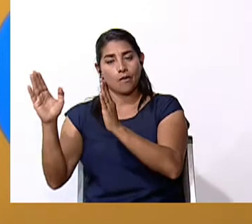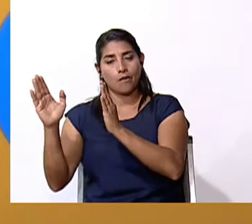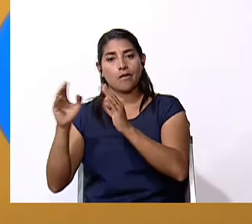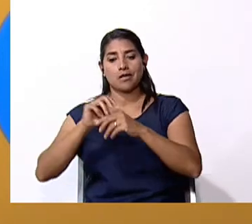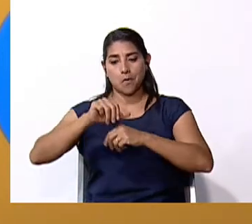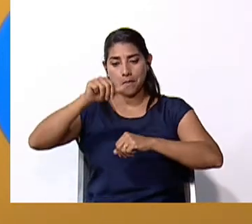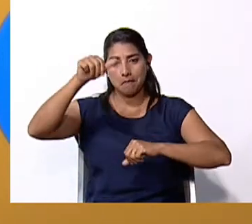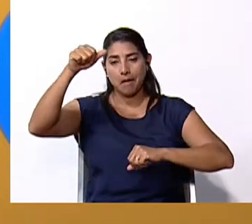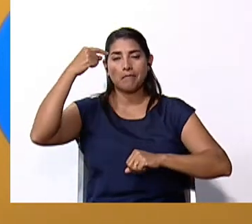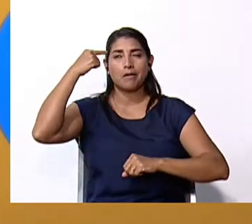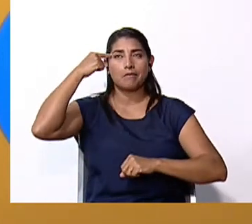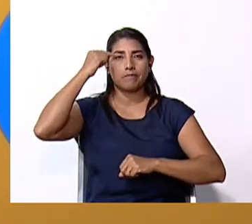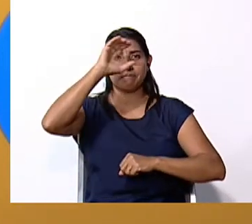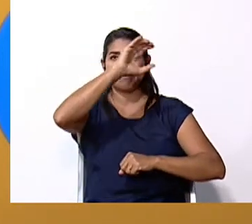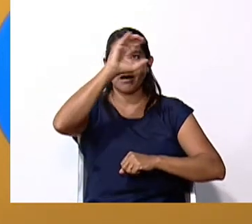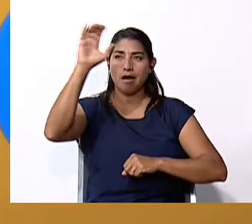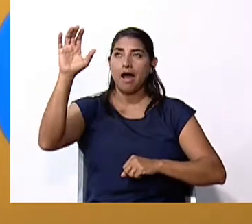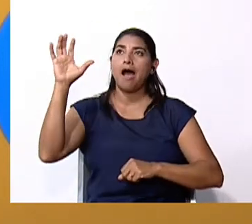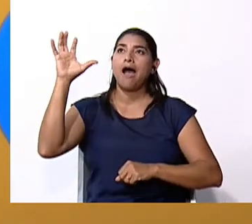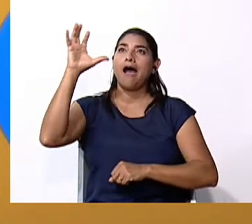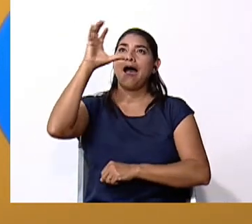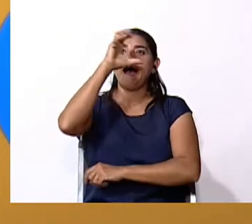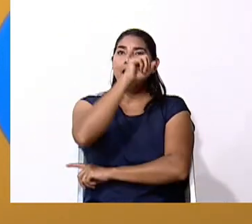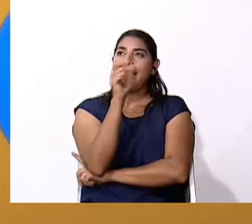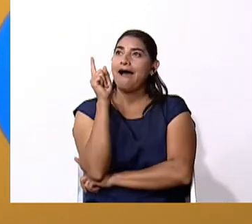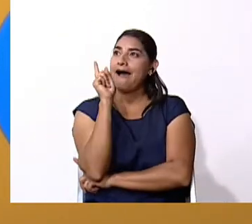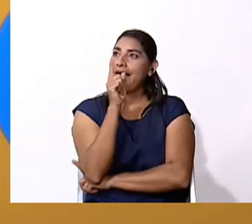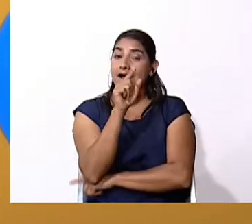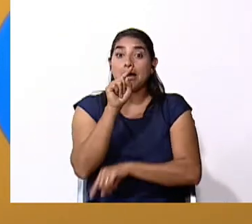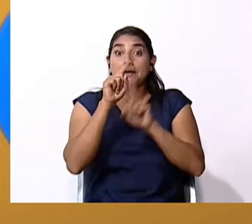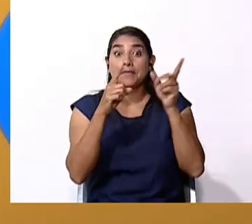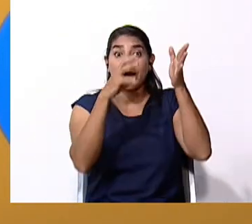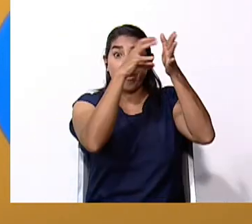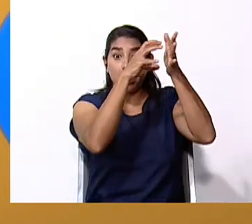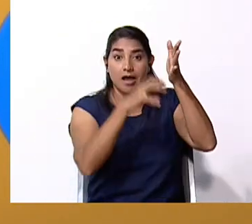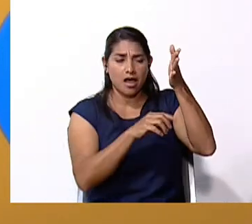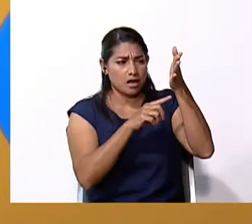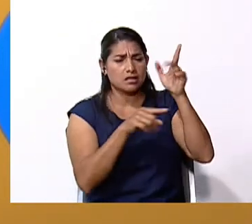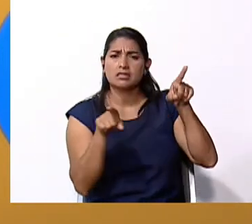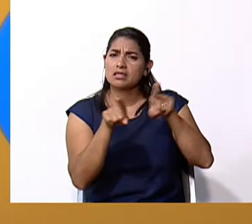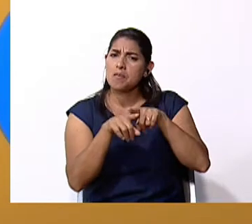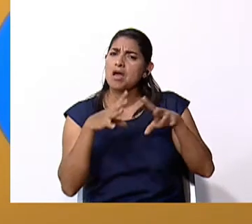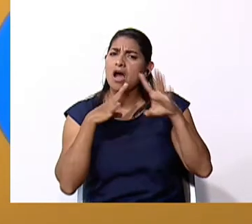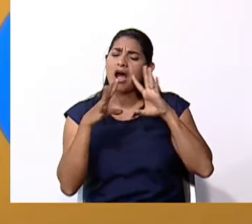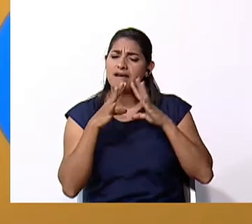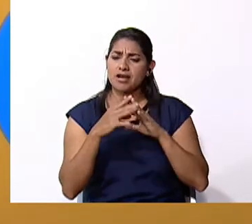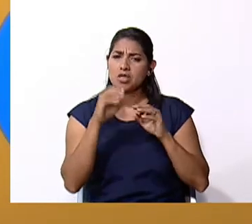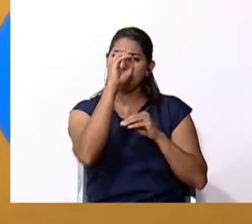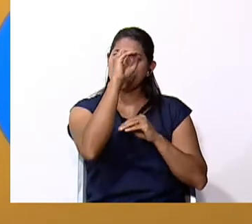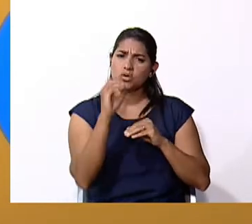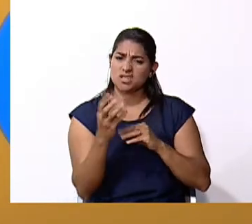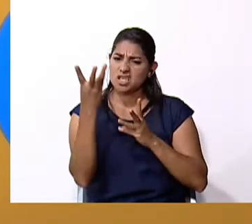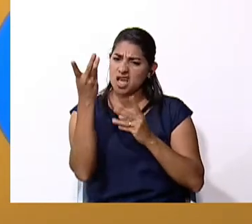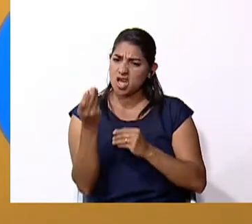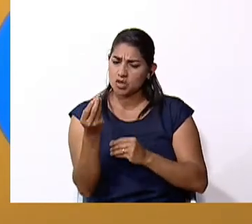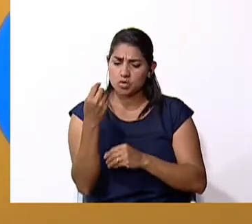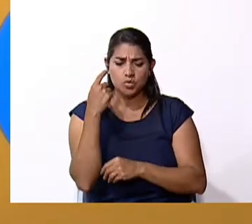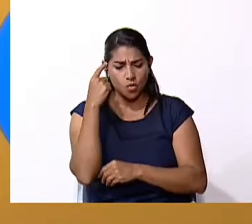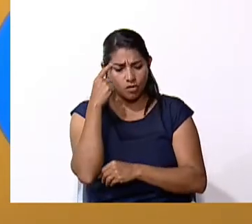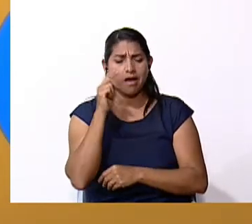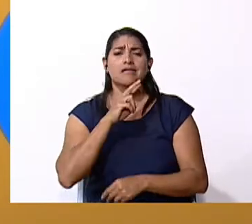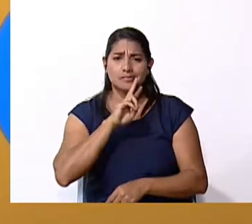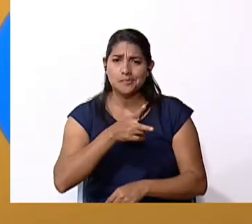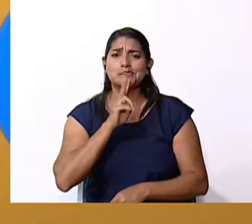mapa conceptual. Ah, pero en el texto que leímos nos hablaba de porcentajes,